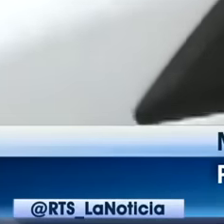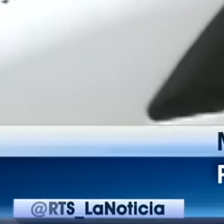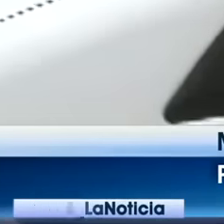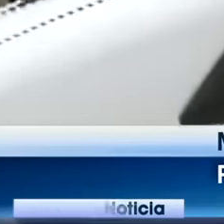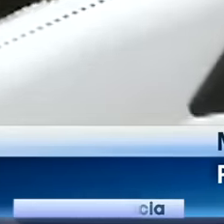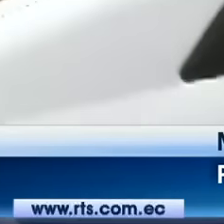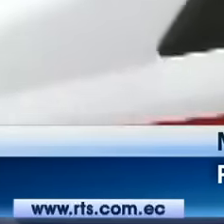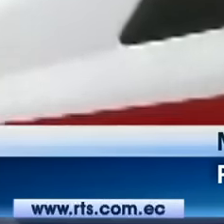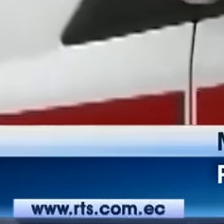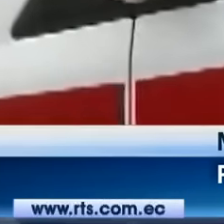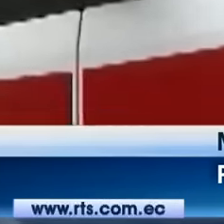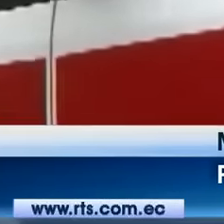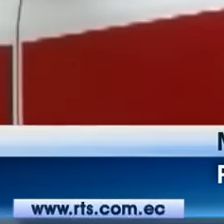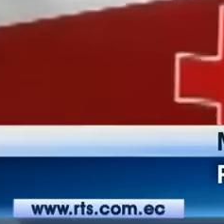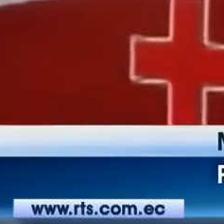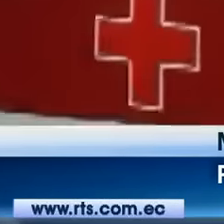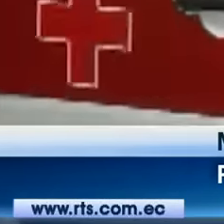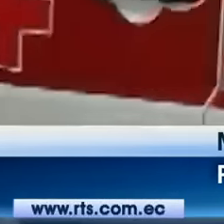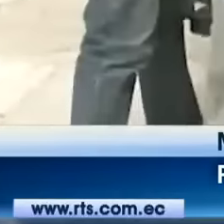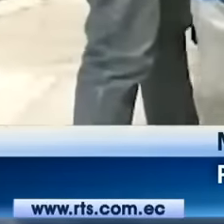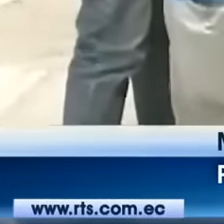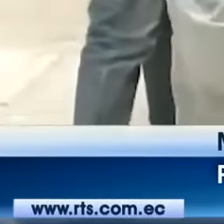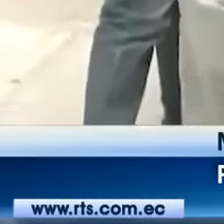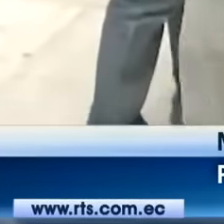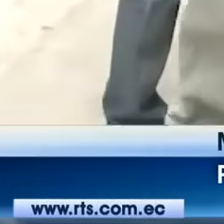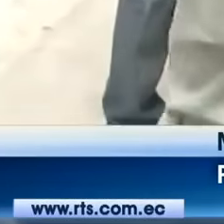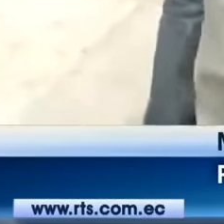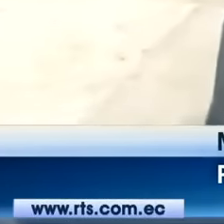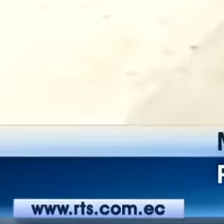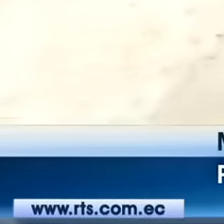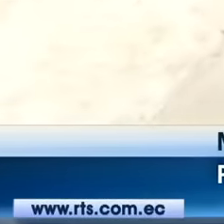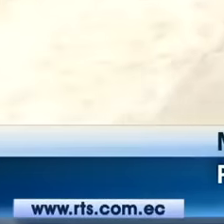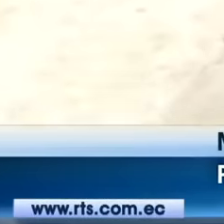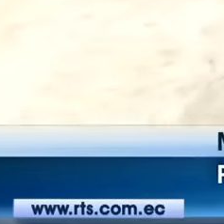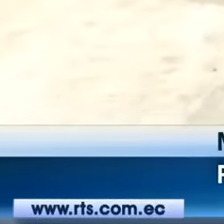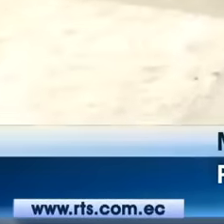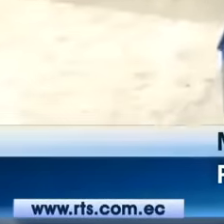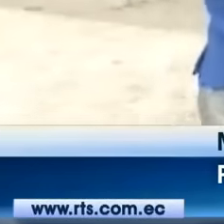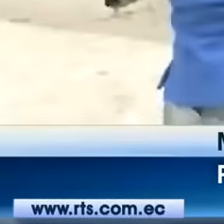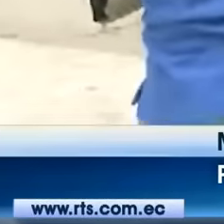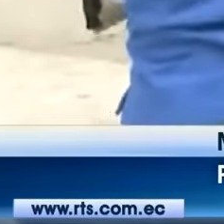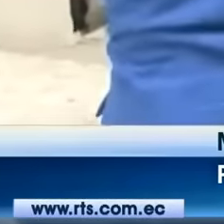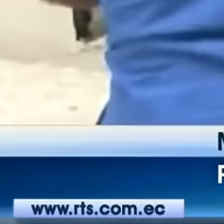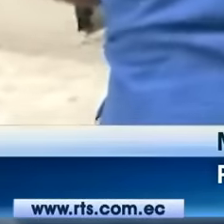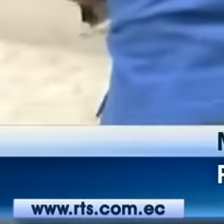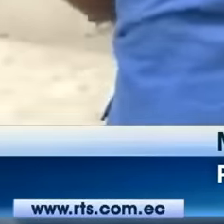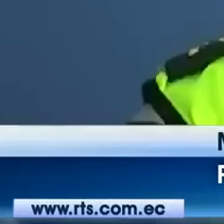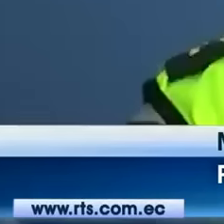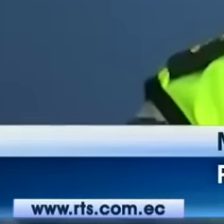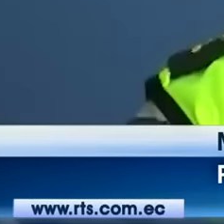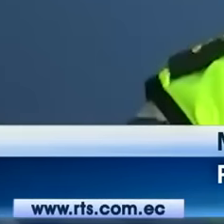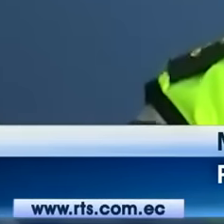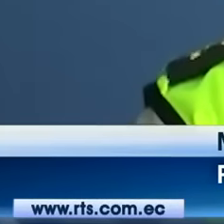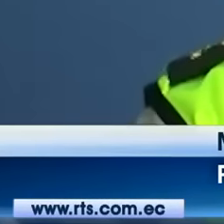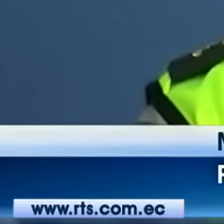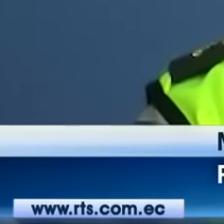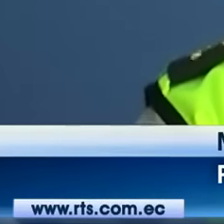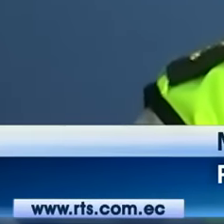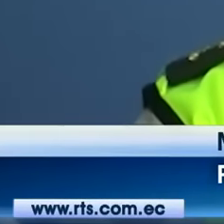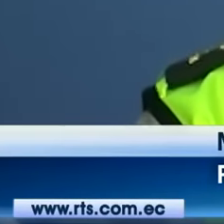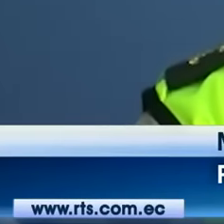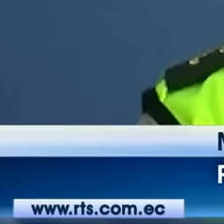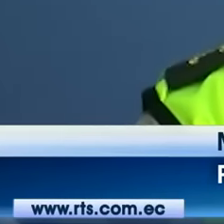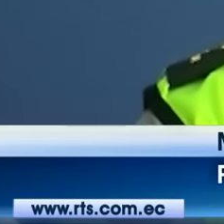envenenado y fue trasladado hasta el hospital Verde y Ceballos. Se logró ubicar al ciudadano, quien se había